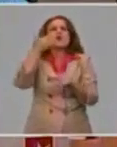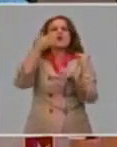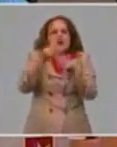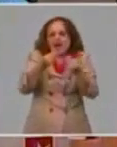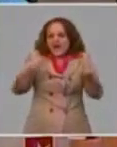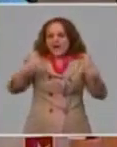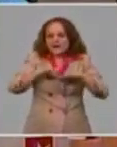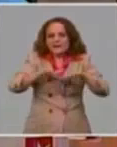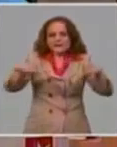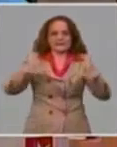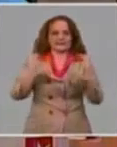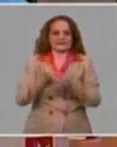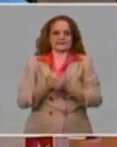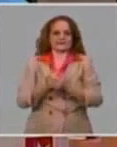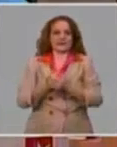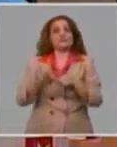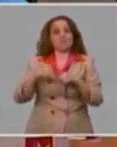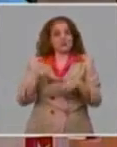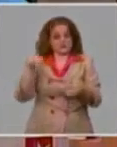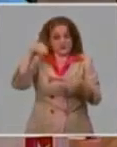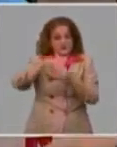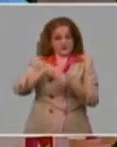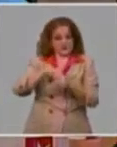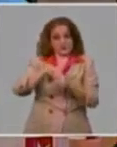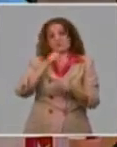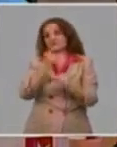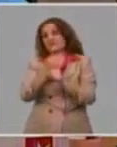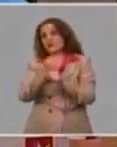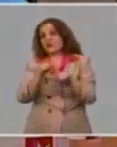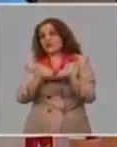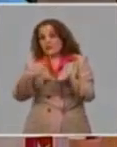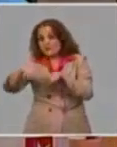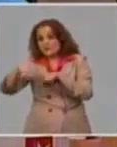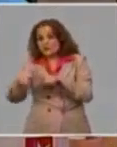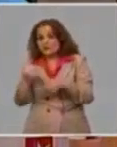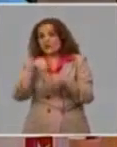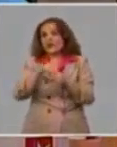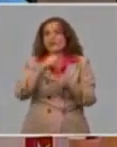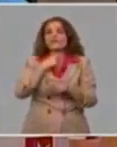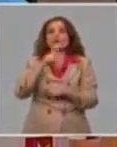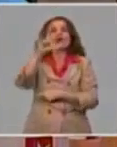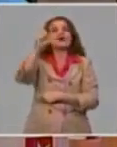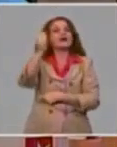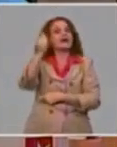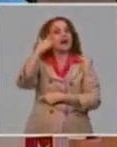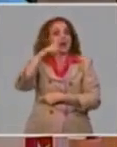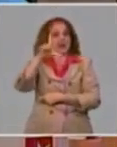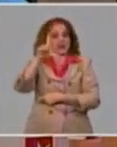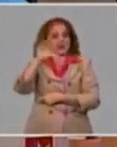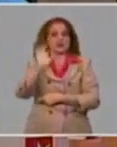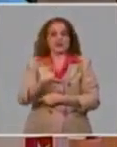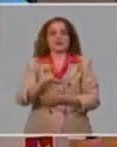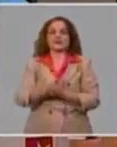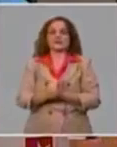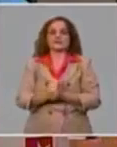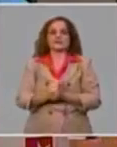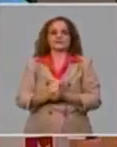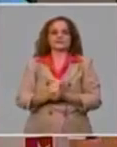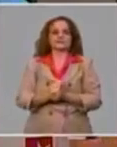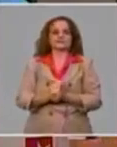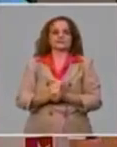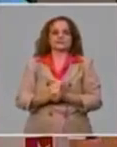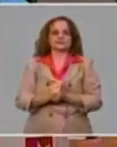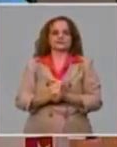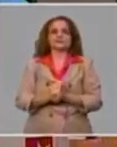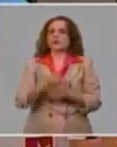eso se trabaja con el tema de la cal. Estamos tratando de producción local de cal. Está lo que tiene que ver con las arcillas calcinadas,